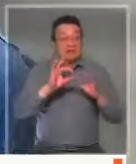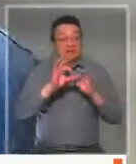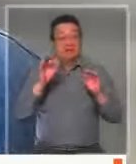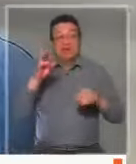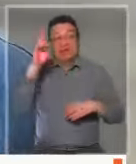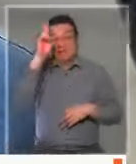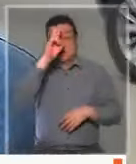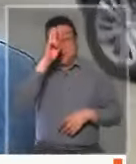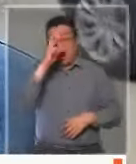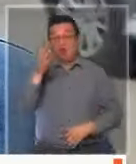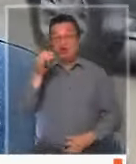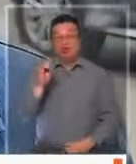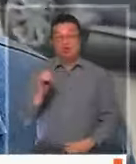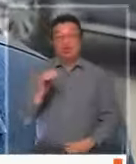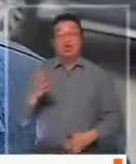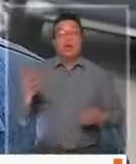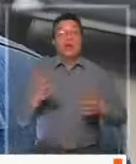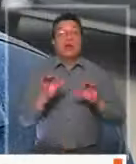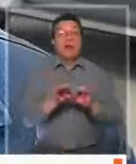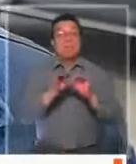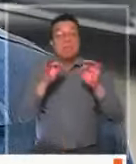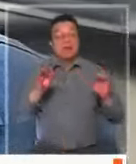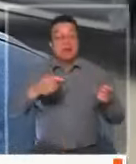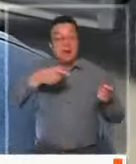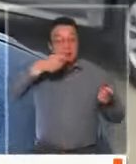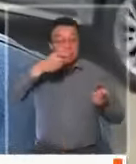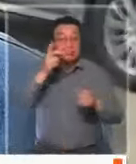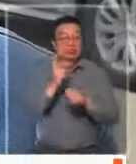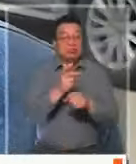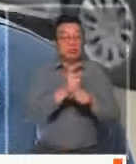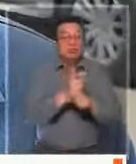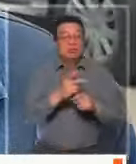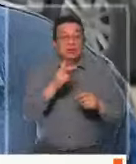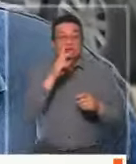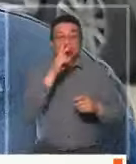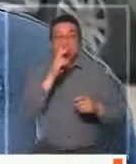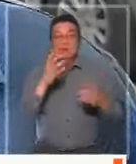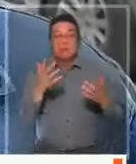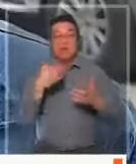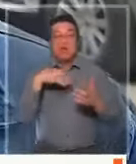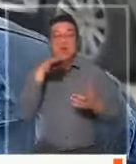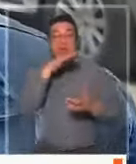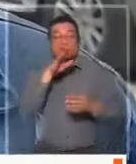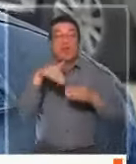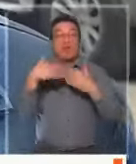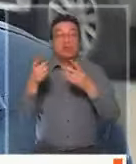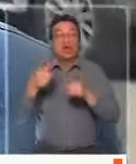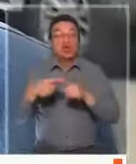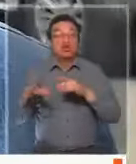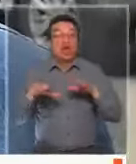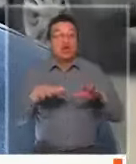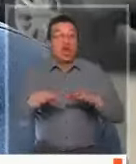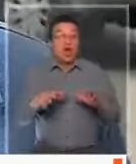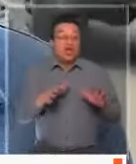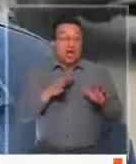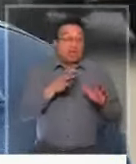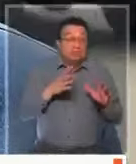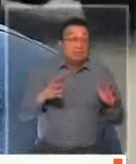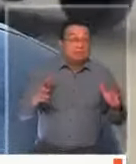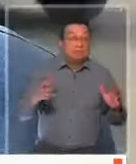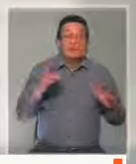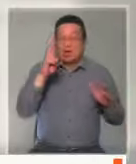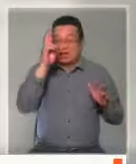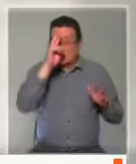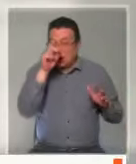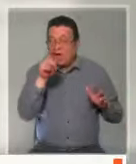Creo que además que si es específico de arma, es como que debe ser para usar en otra cosa, en otro lado. Pero es extraño